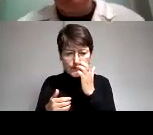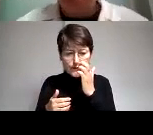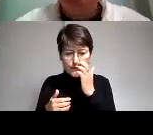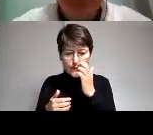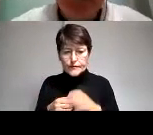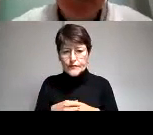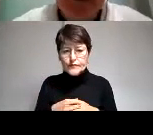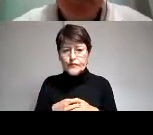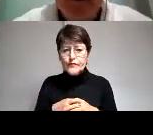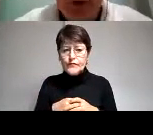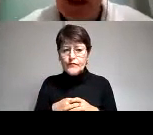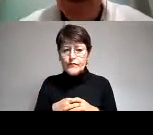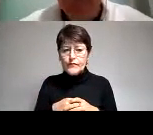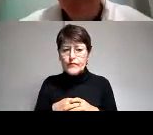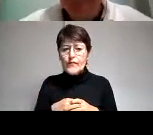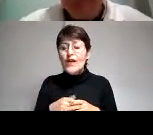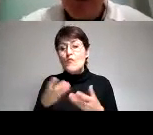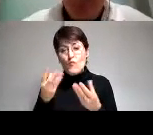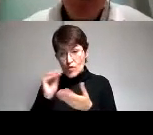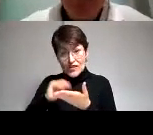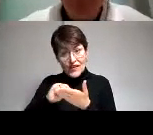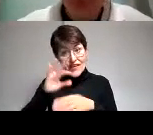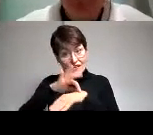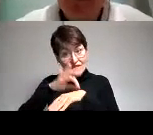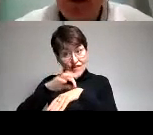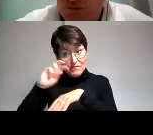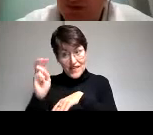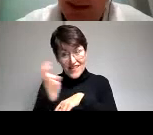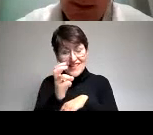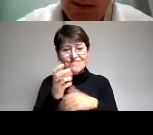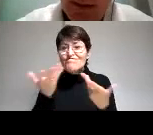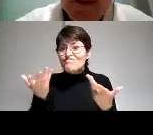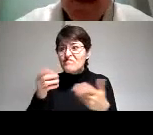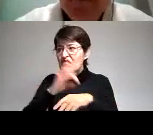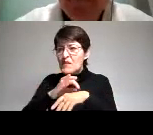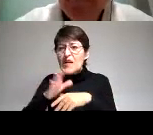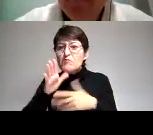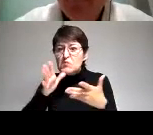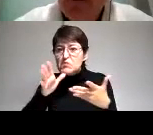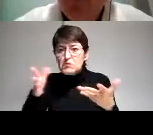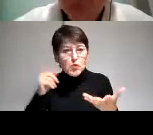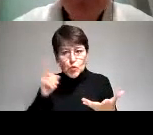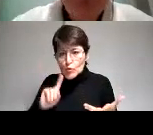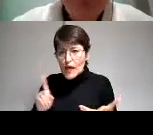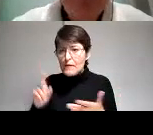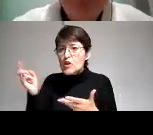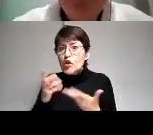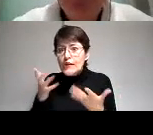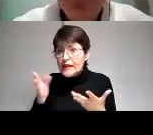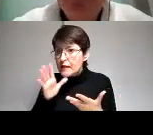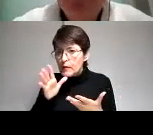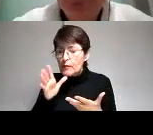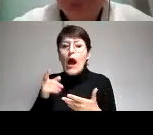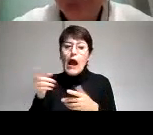subyacer en muchas de las patologías para las que no tenemos una justificación. Cuando hablamos de